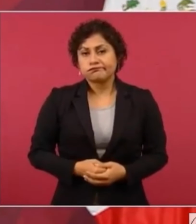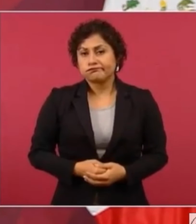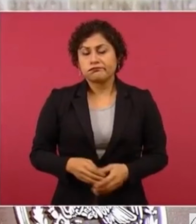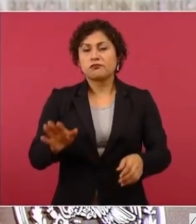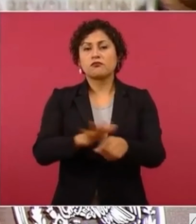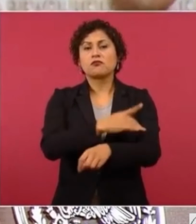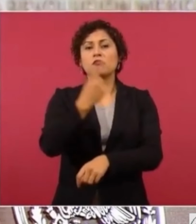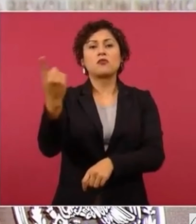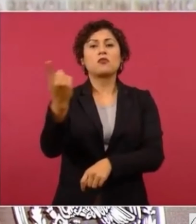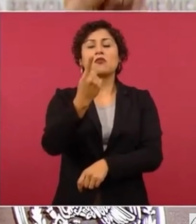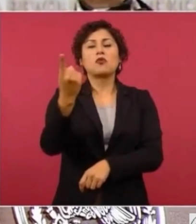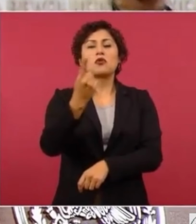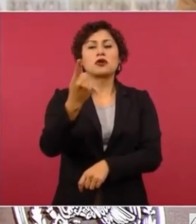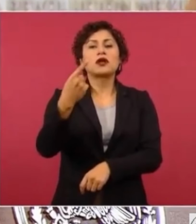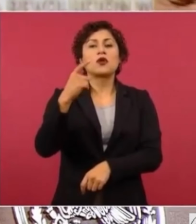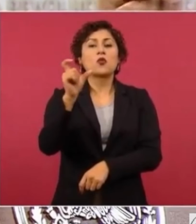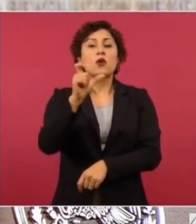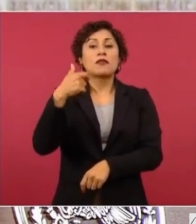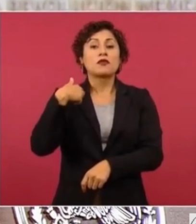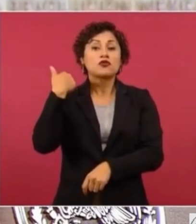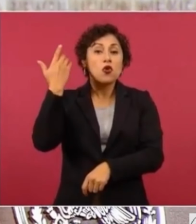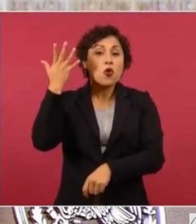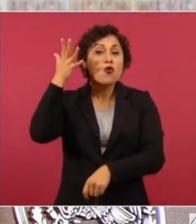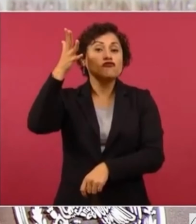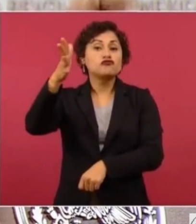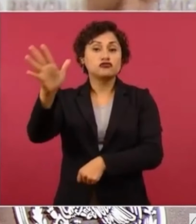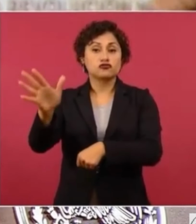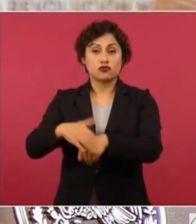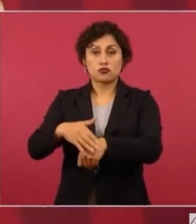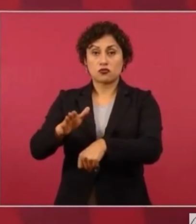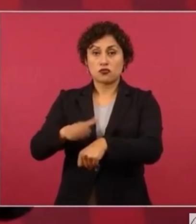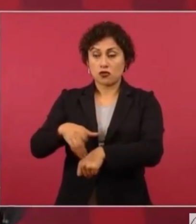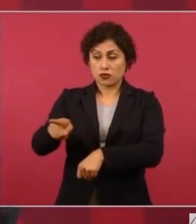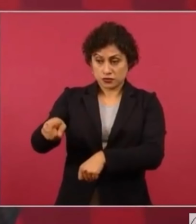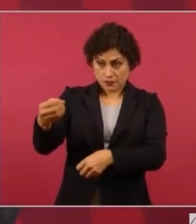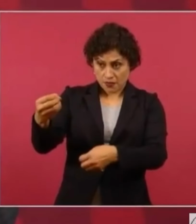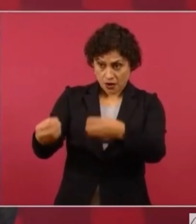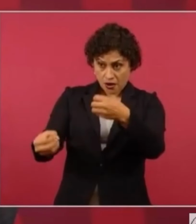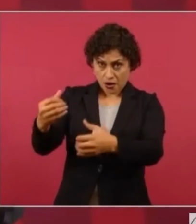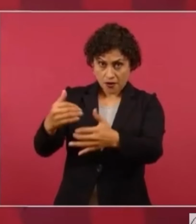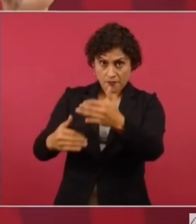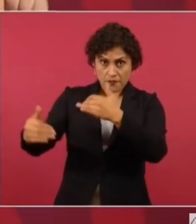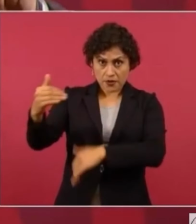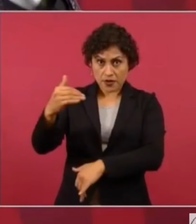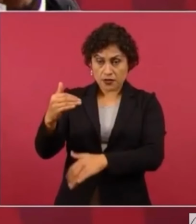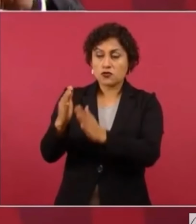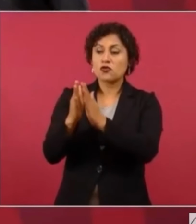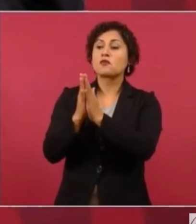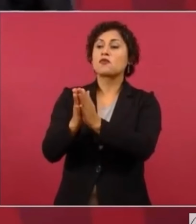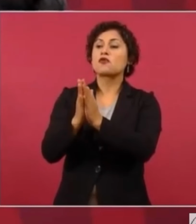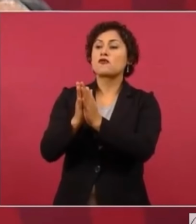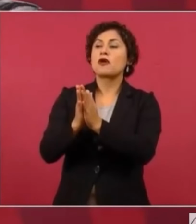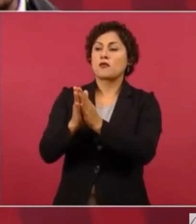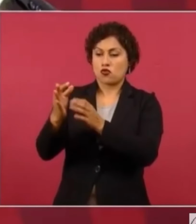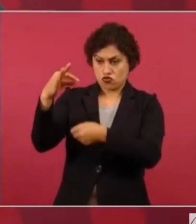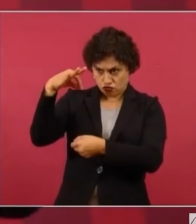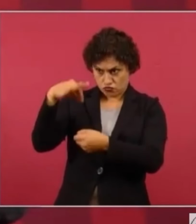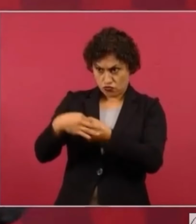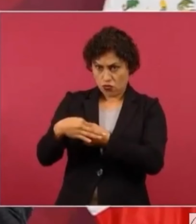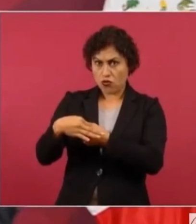le pida a un ministro que vote a favor de algo que